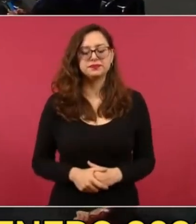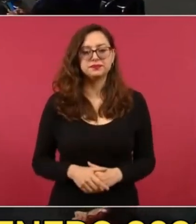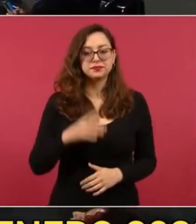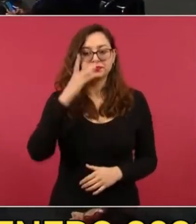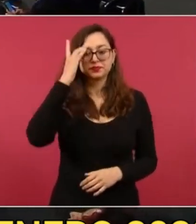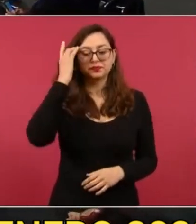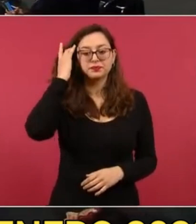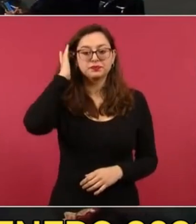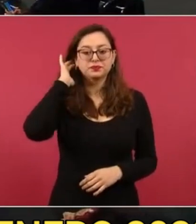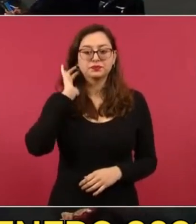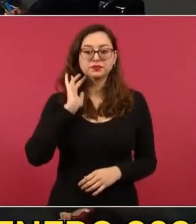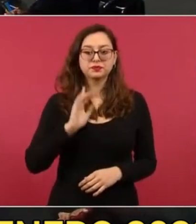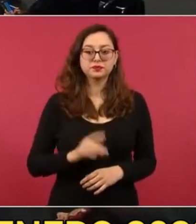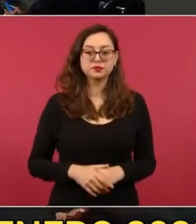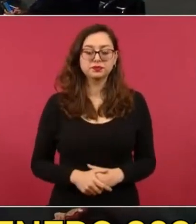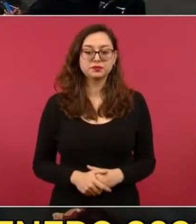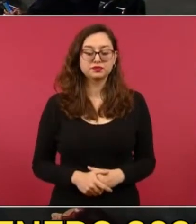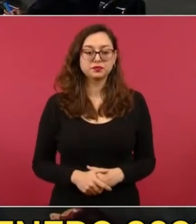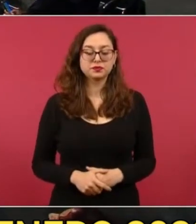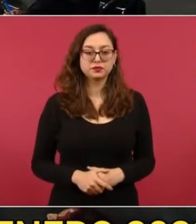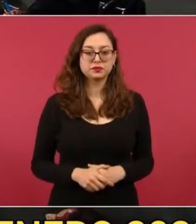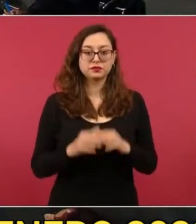A ver si están las imágenes